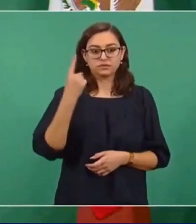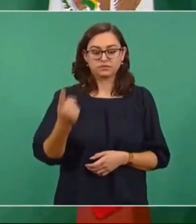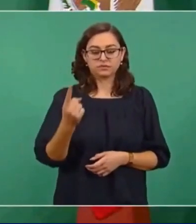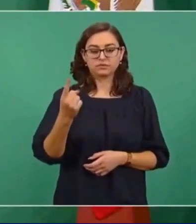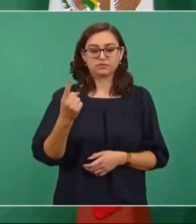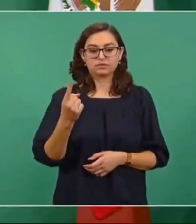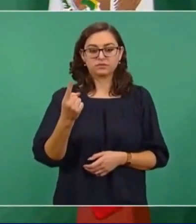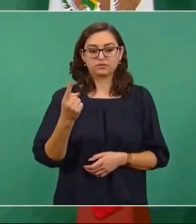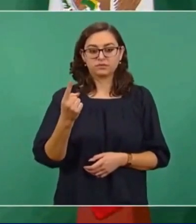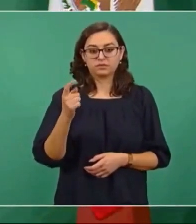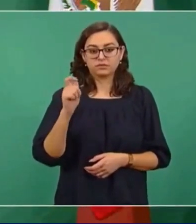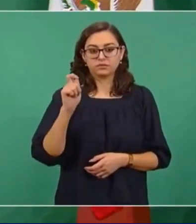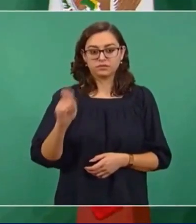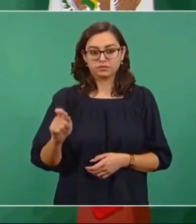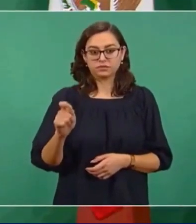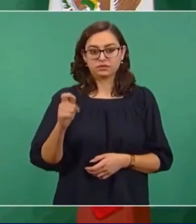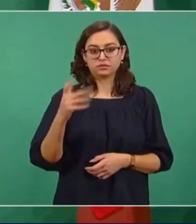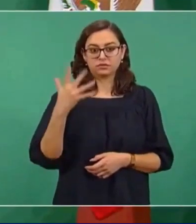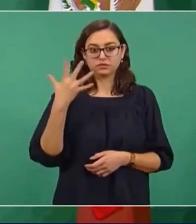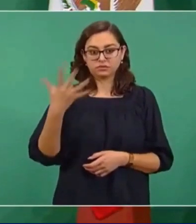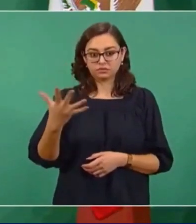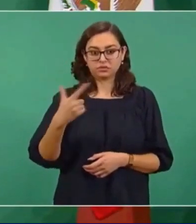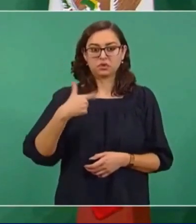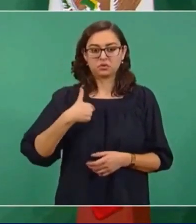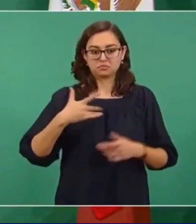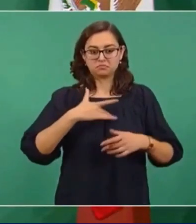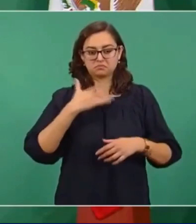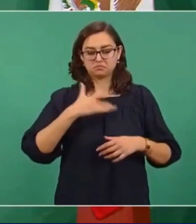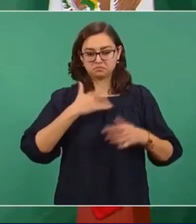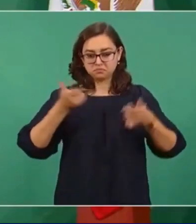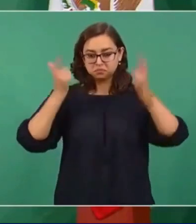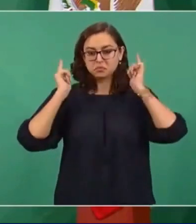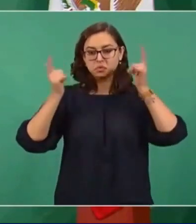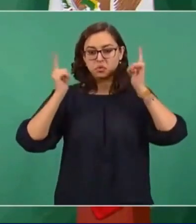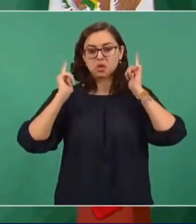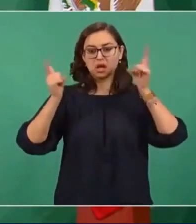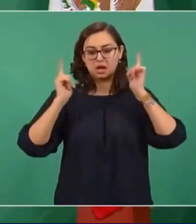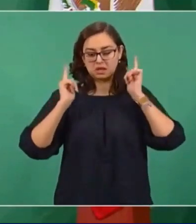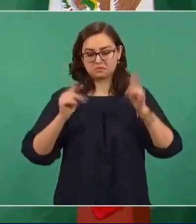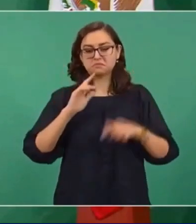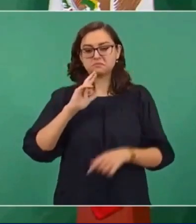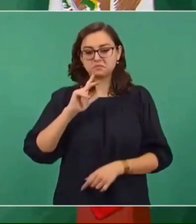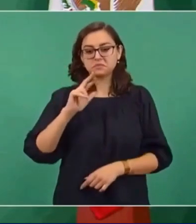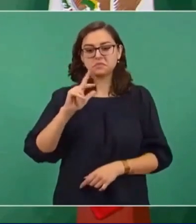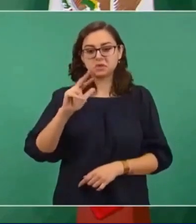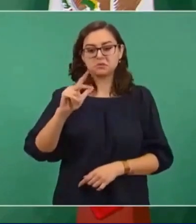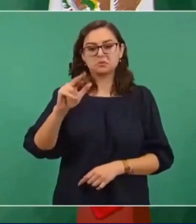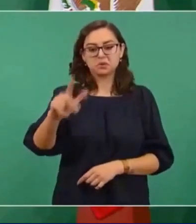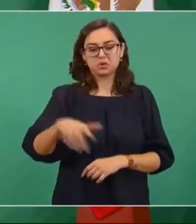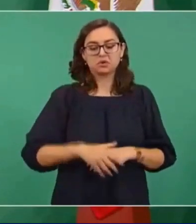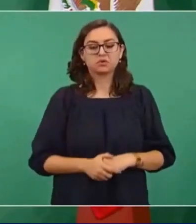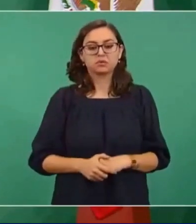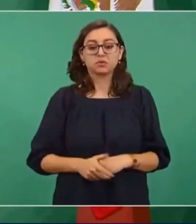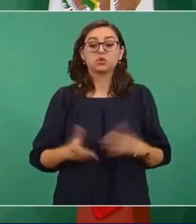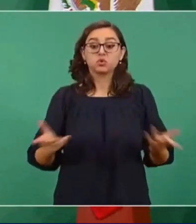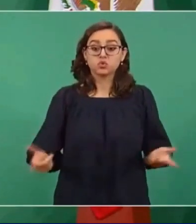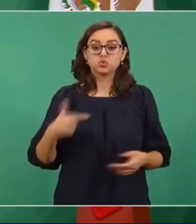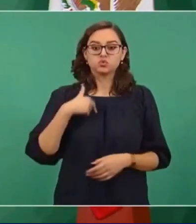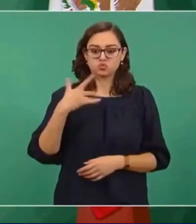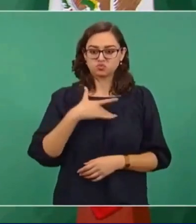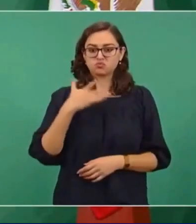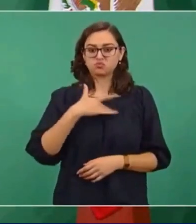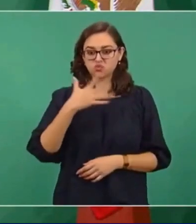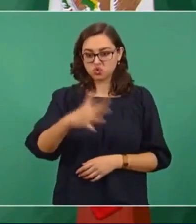está. Y yo espero que baje más. Y creo que vamos a lograr el propósito de desterrar